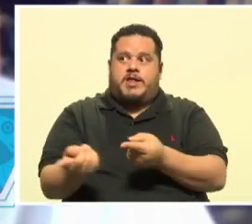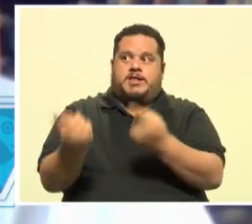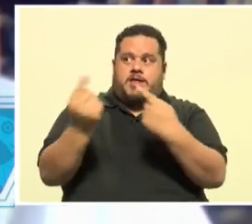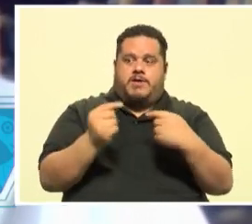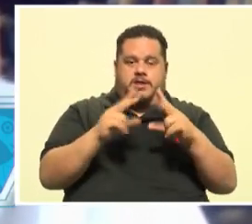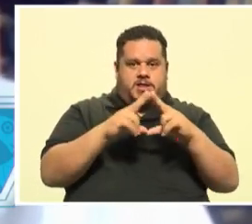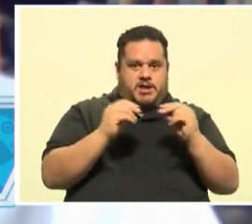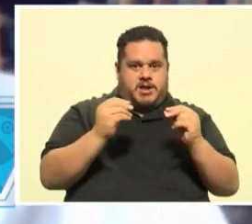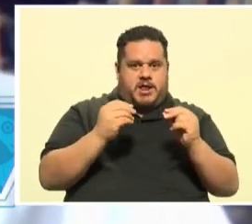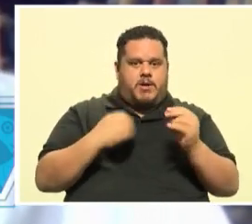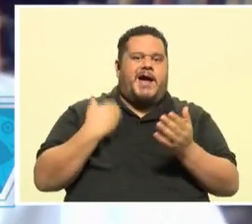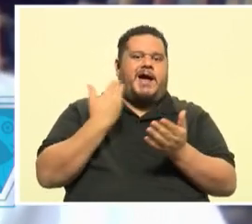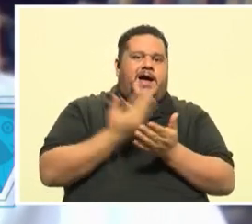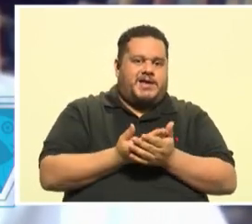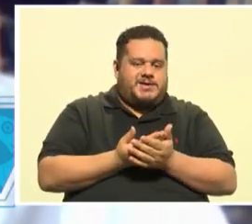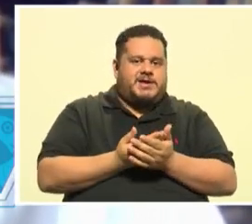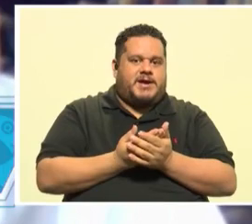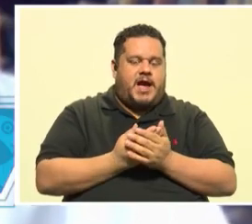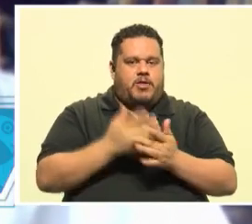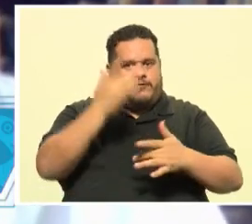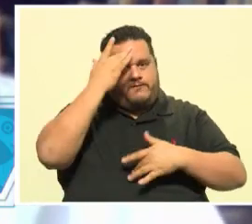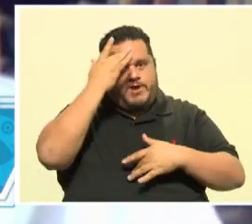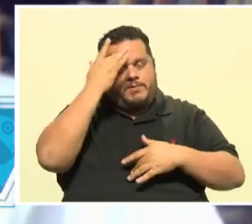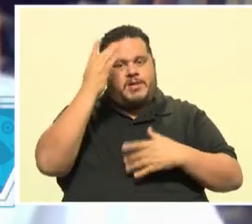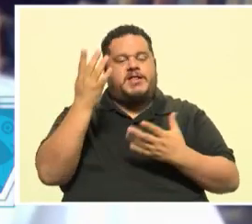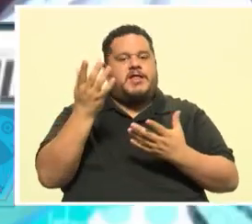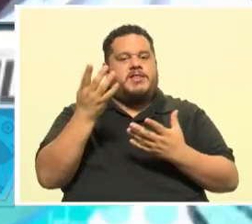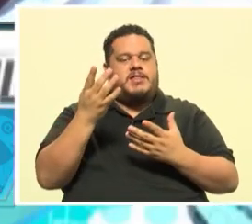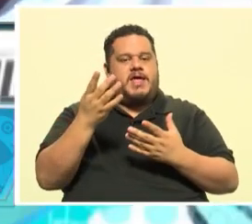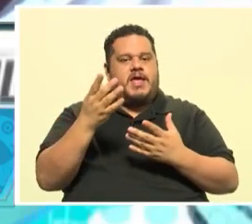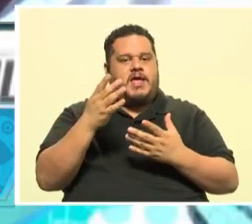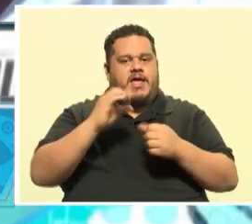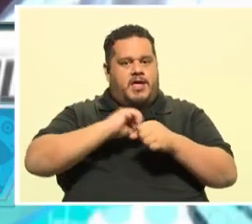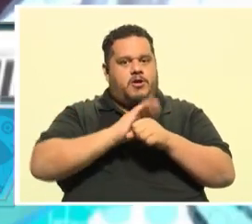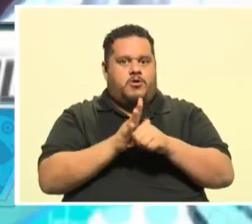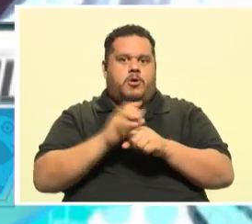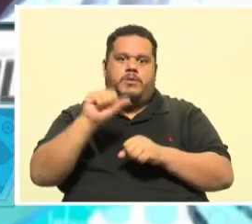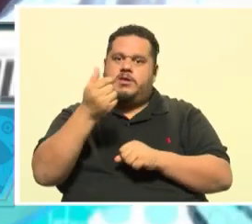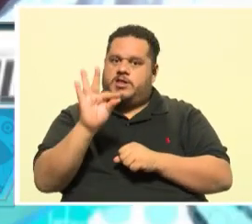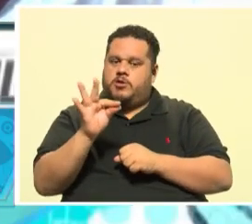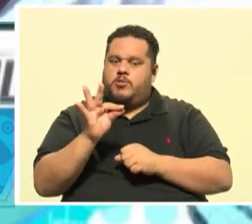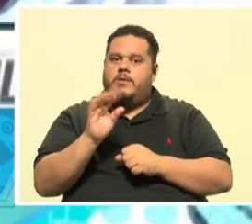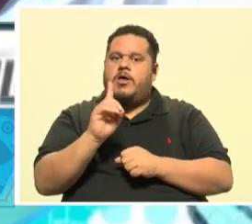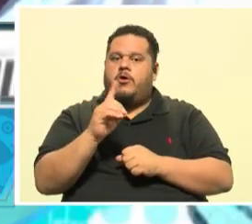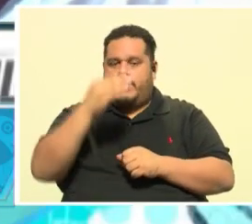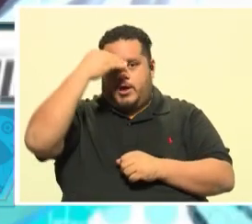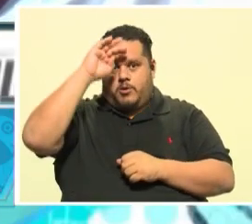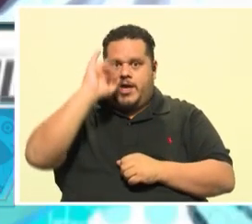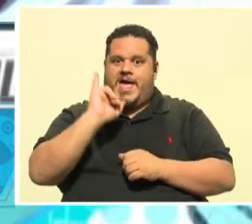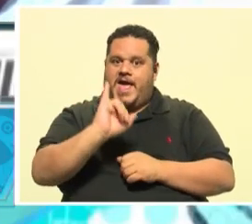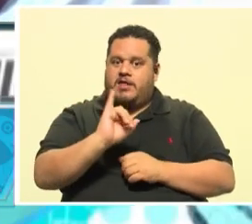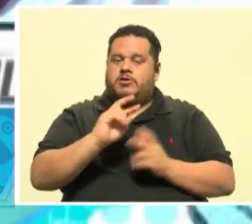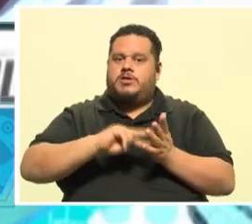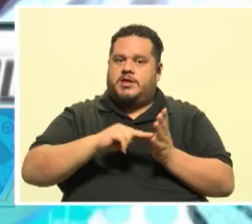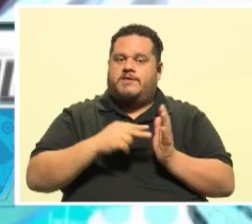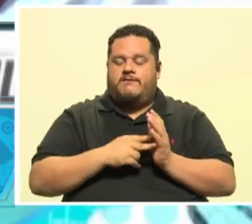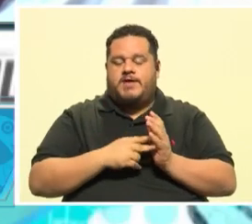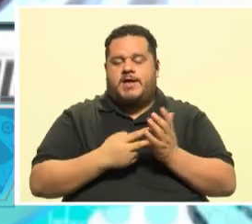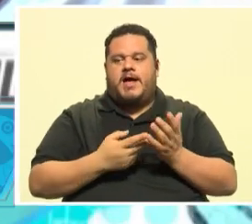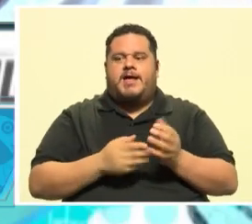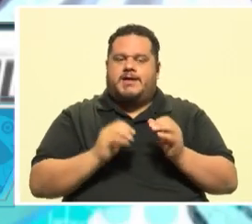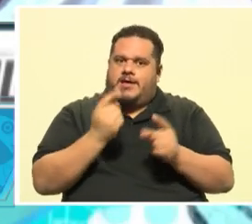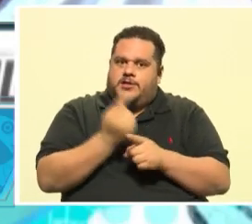lo que podríamos coincidir es que esta no es una manera de salir de la crisis, esta es una manera de contener